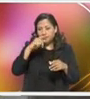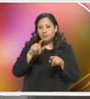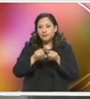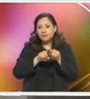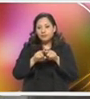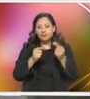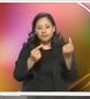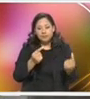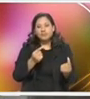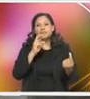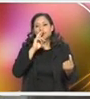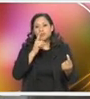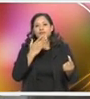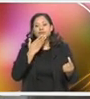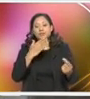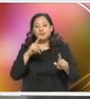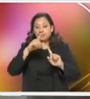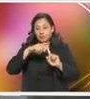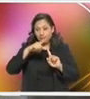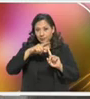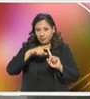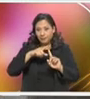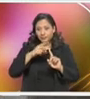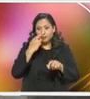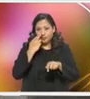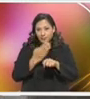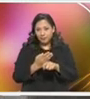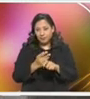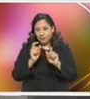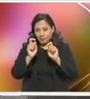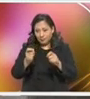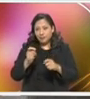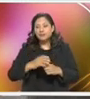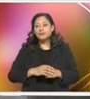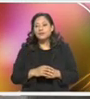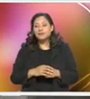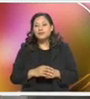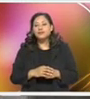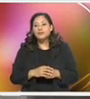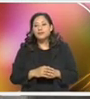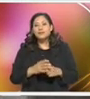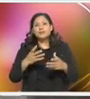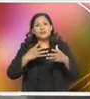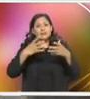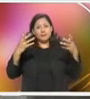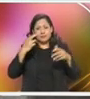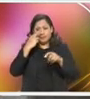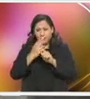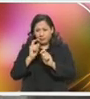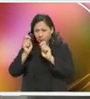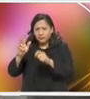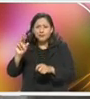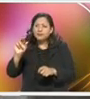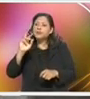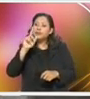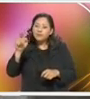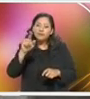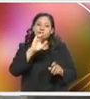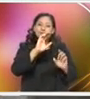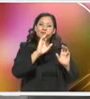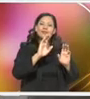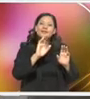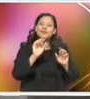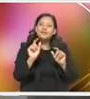hermanos pequeños, que tengan tareas, ¿no?, de responsabilidad hacia ellos, no enormes, pero sí que los haga